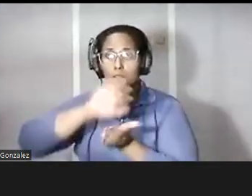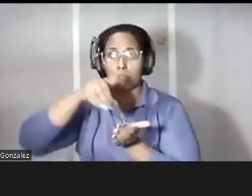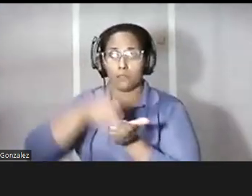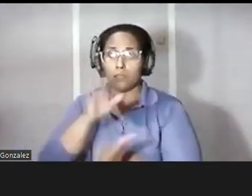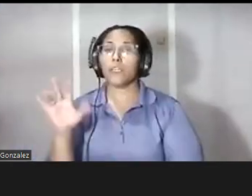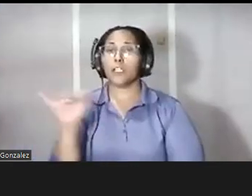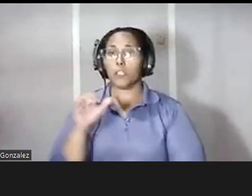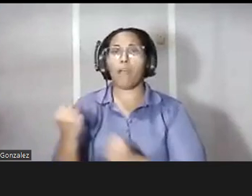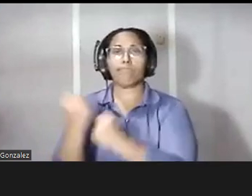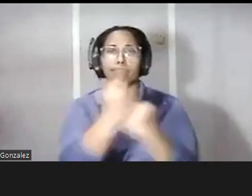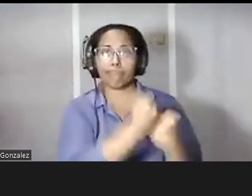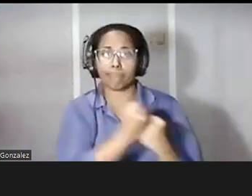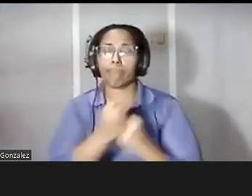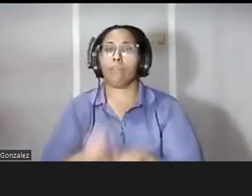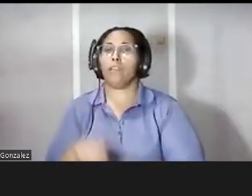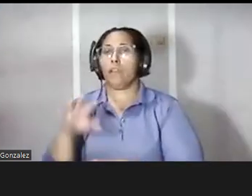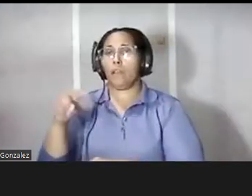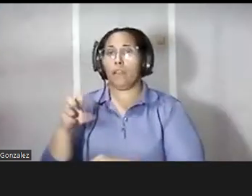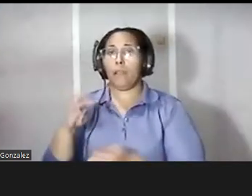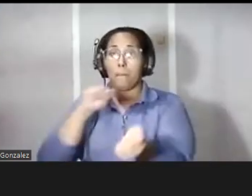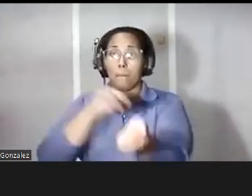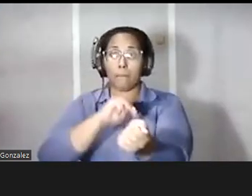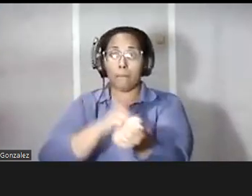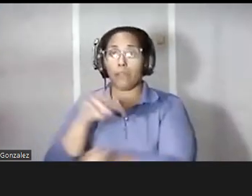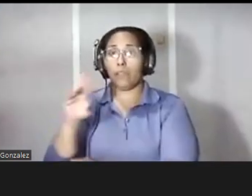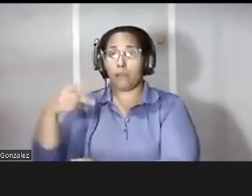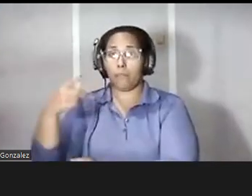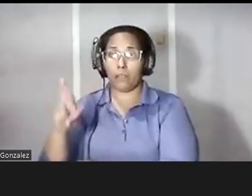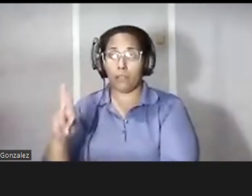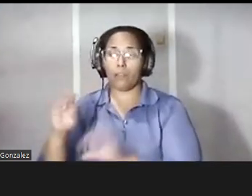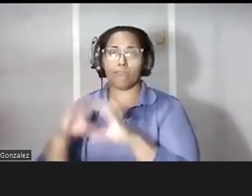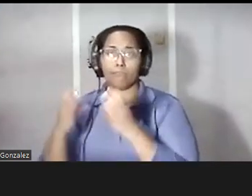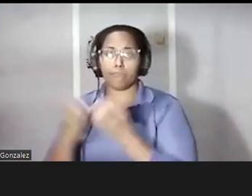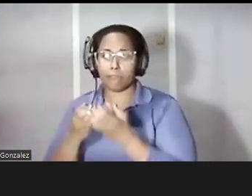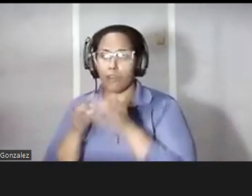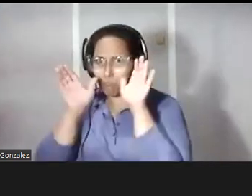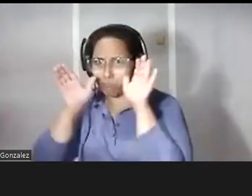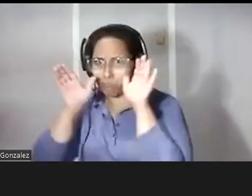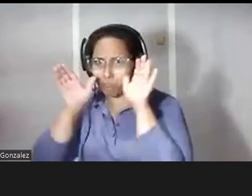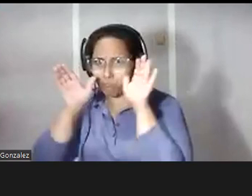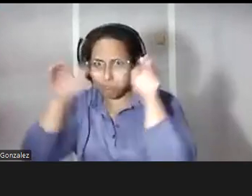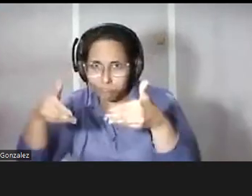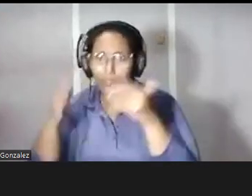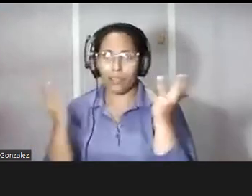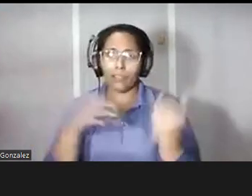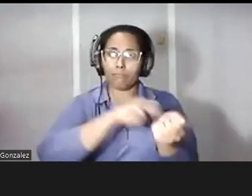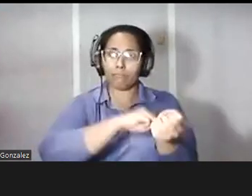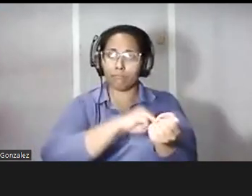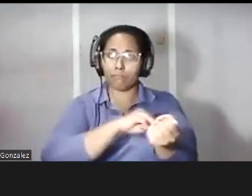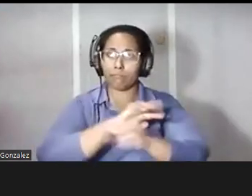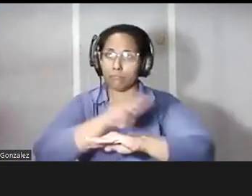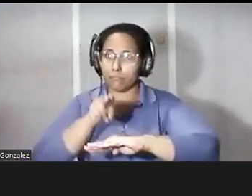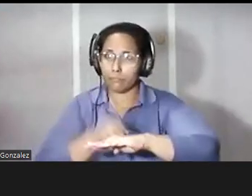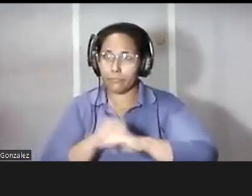Médicas de la Universidad de Puerto Rico en un curso con énfasis en la medicina tropical, así como en el Centro de